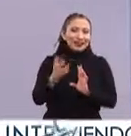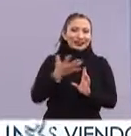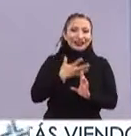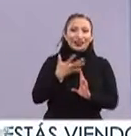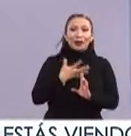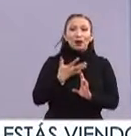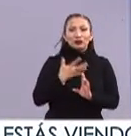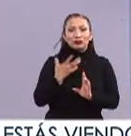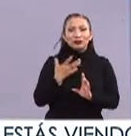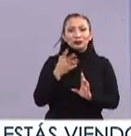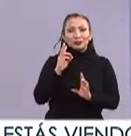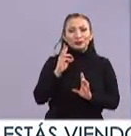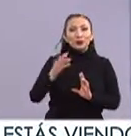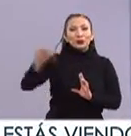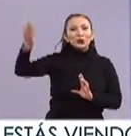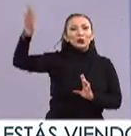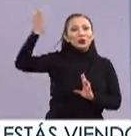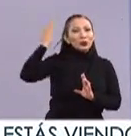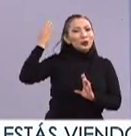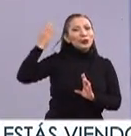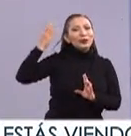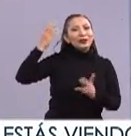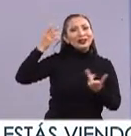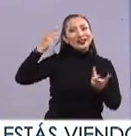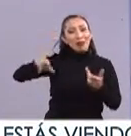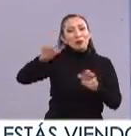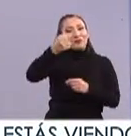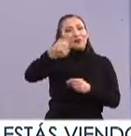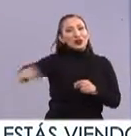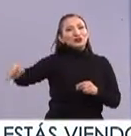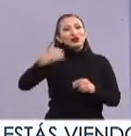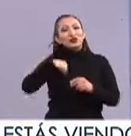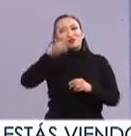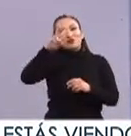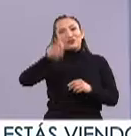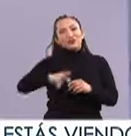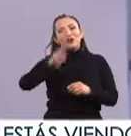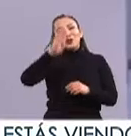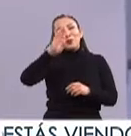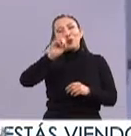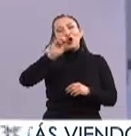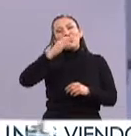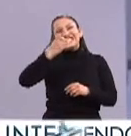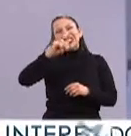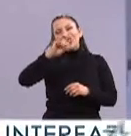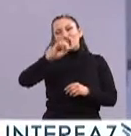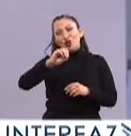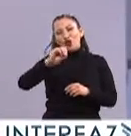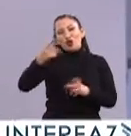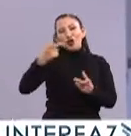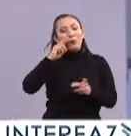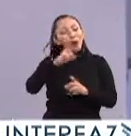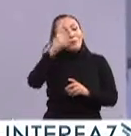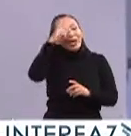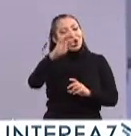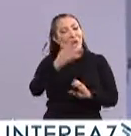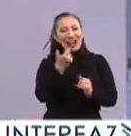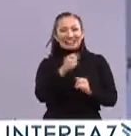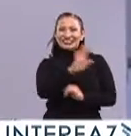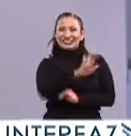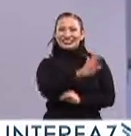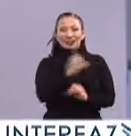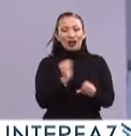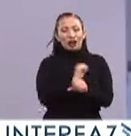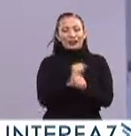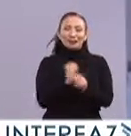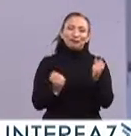tenemos situaciones desde este punto de los famosos bochitos, ¿no? Que son parte de nuestra identidad como mexicanos. ¿Y